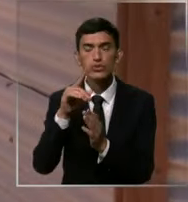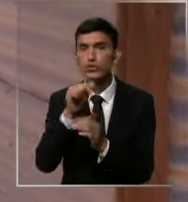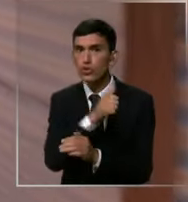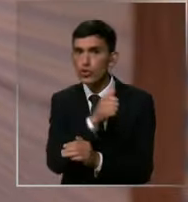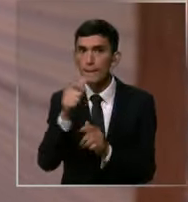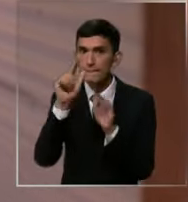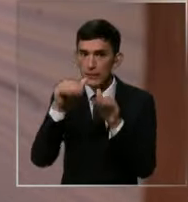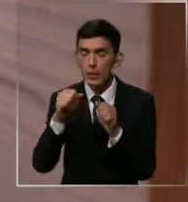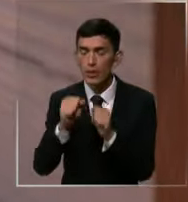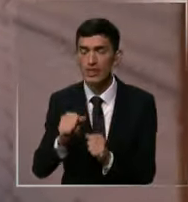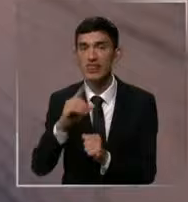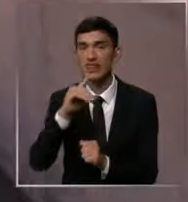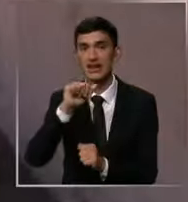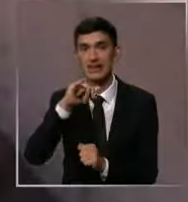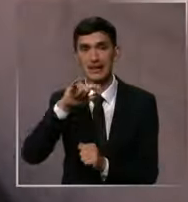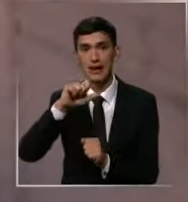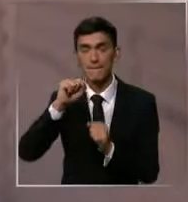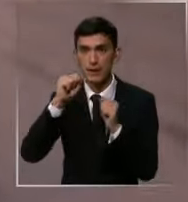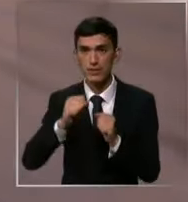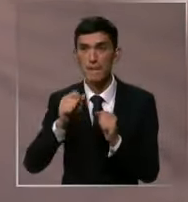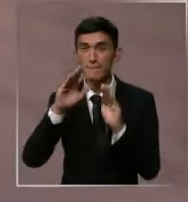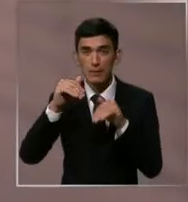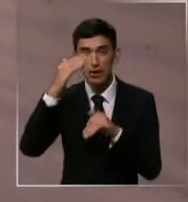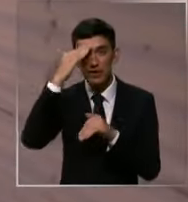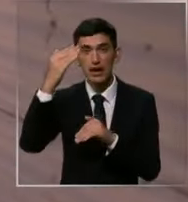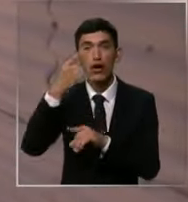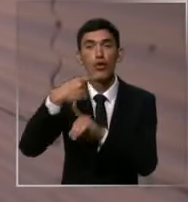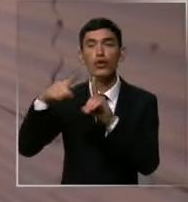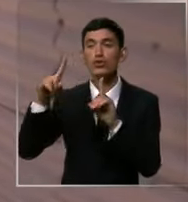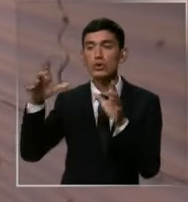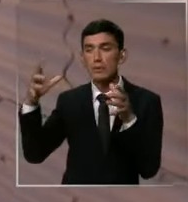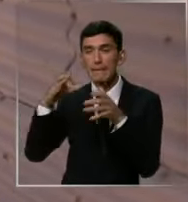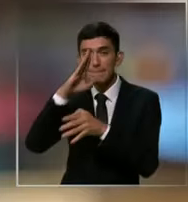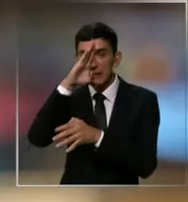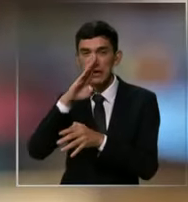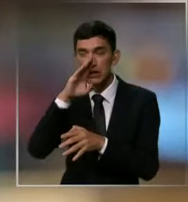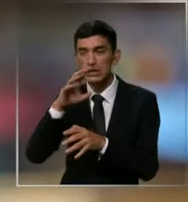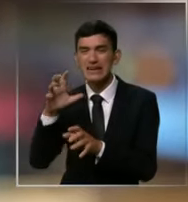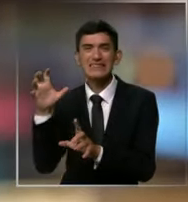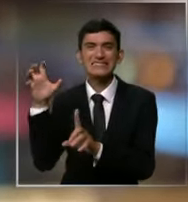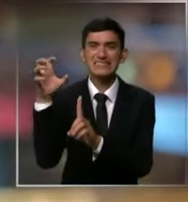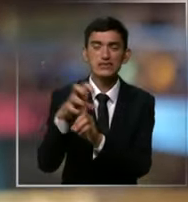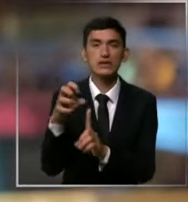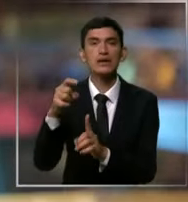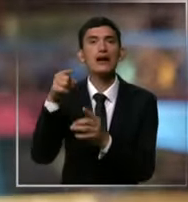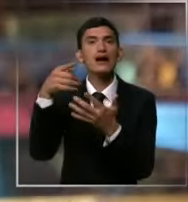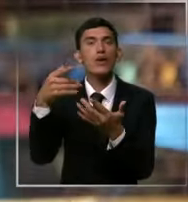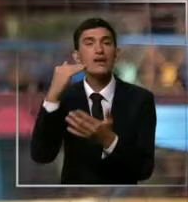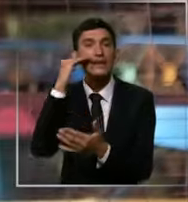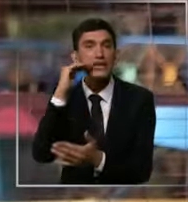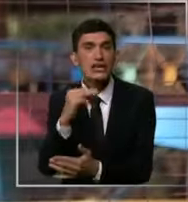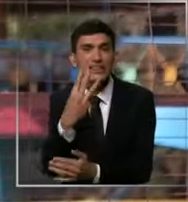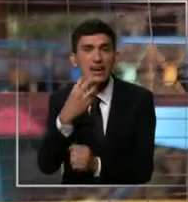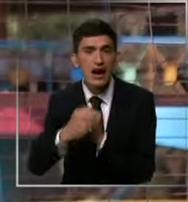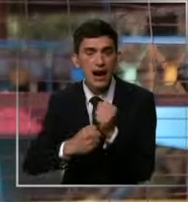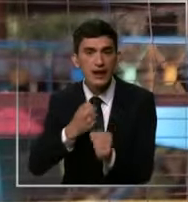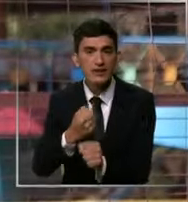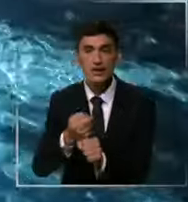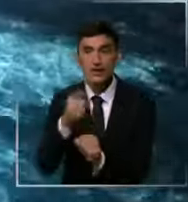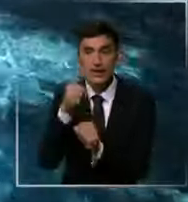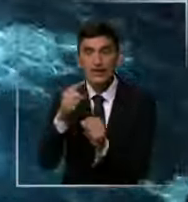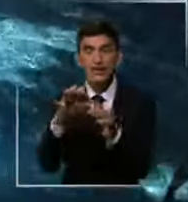todo porque el mismo día que atacaron a Daniela, otra jauría atacó a un niño de 3 años en otro sector del pueblo. El pequeño